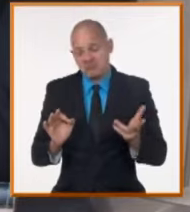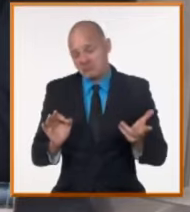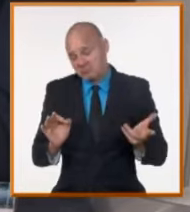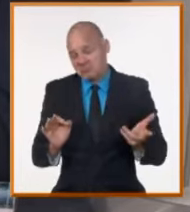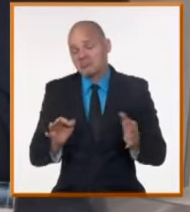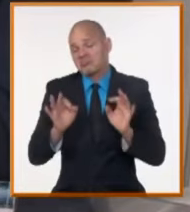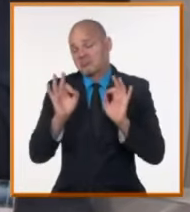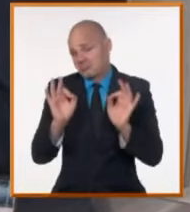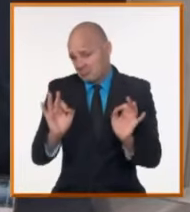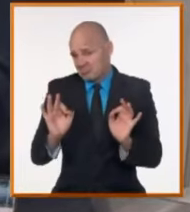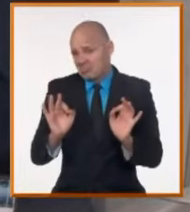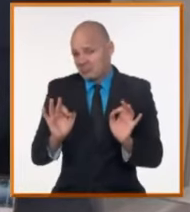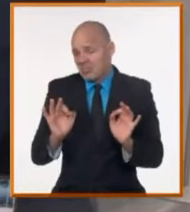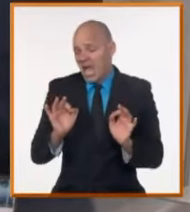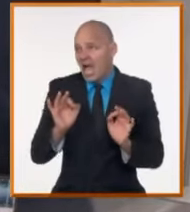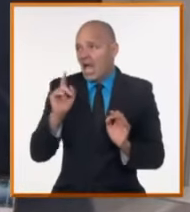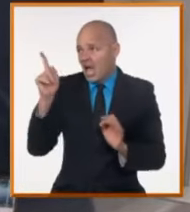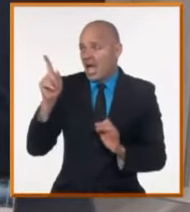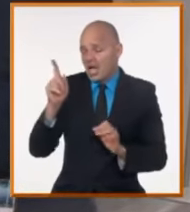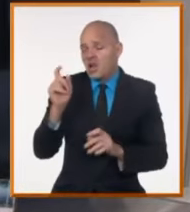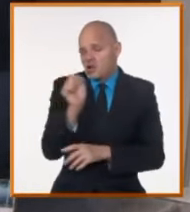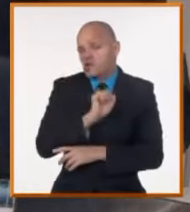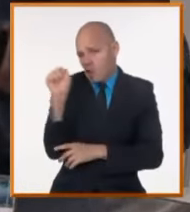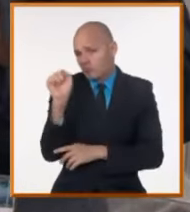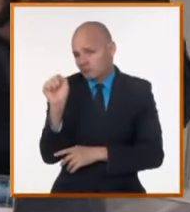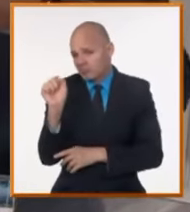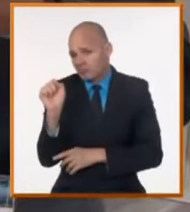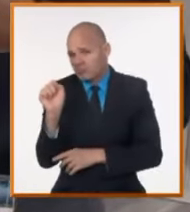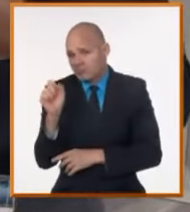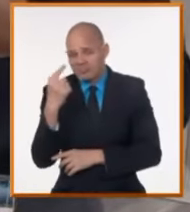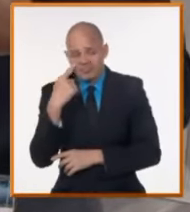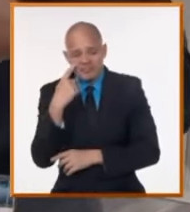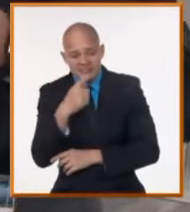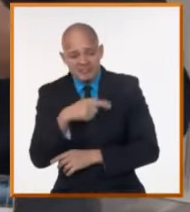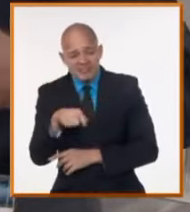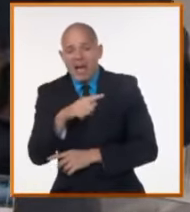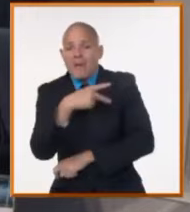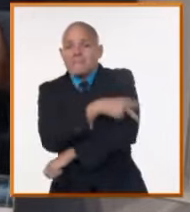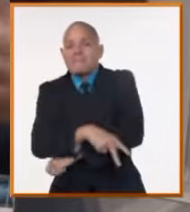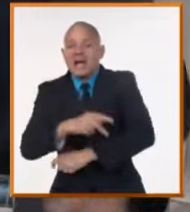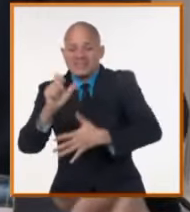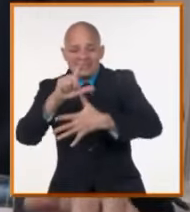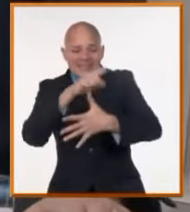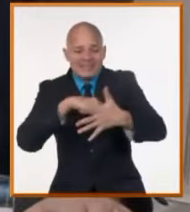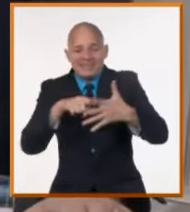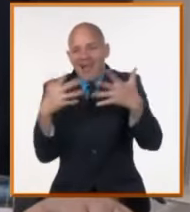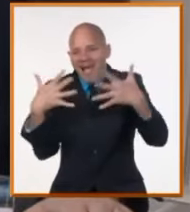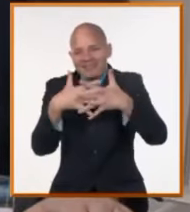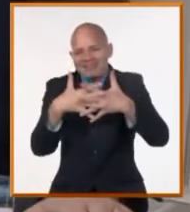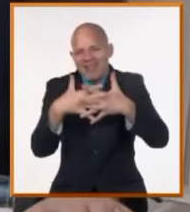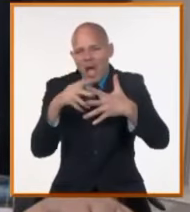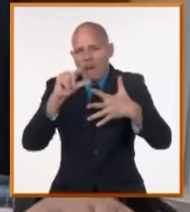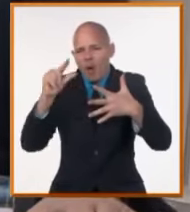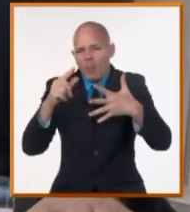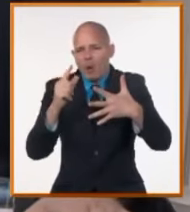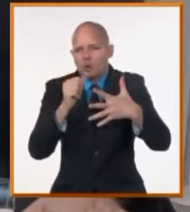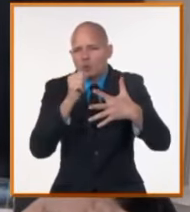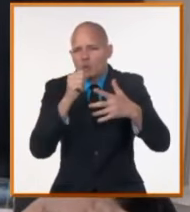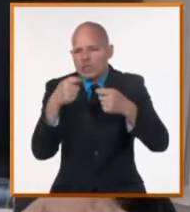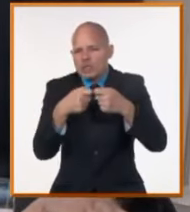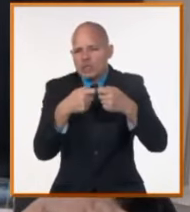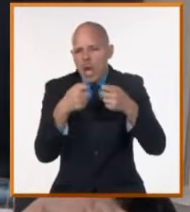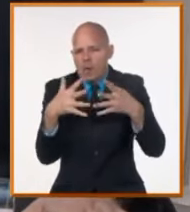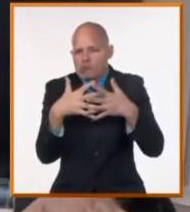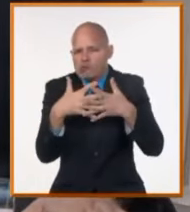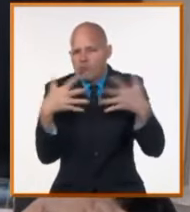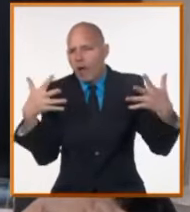que, decirle, también hay que ubicarse en ese momento, ¿no? Hoy lo vemos, quizás, es decir, la Gran Colombia, por ejemplo, que